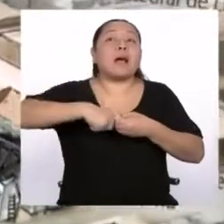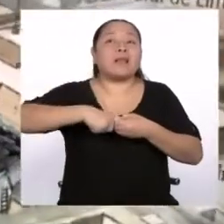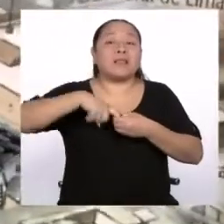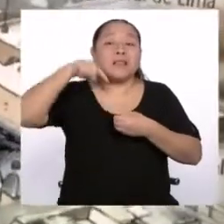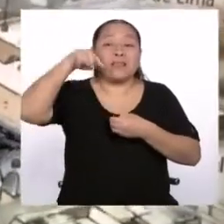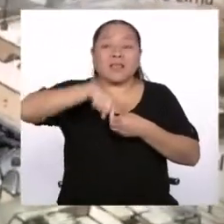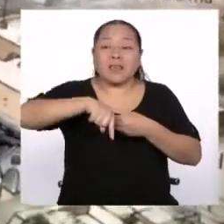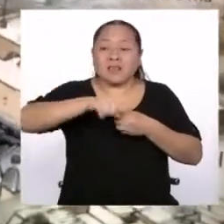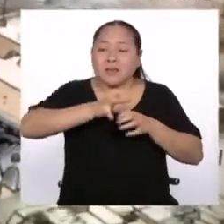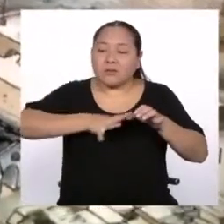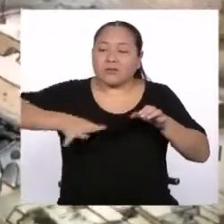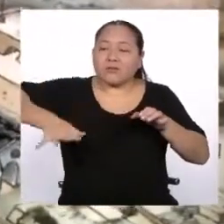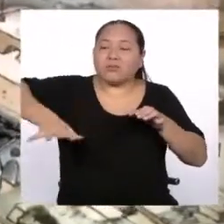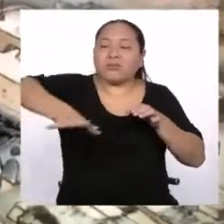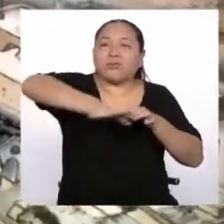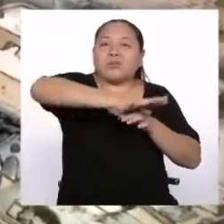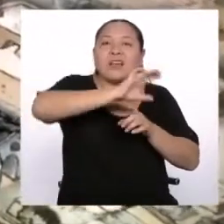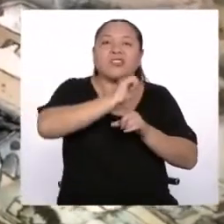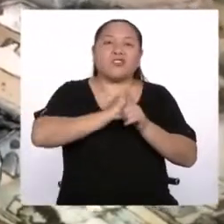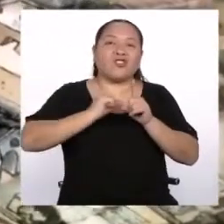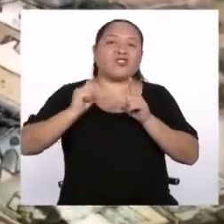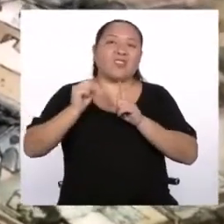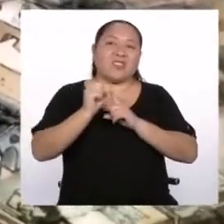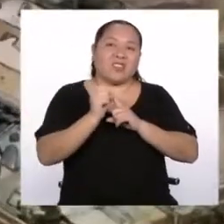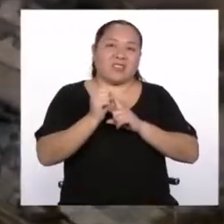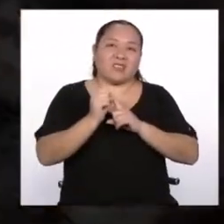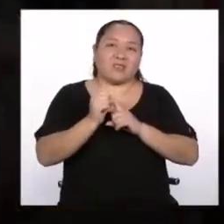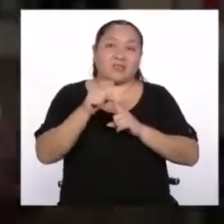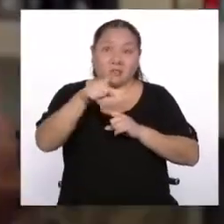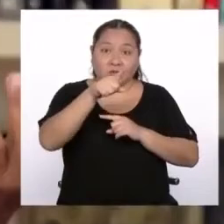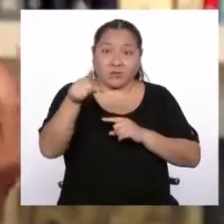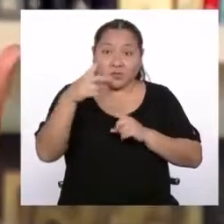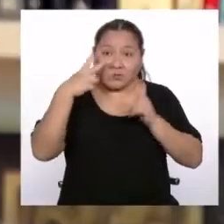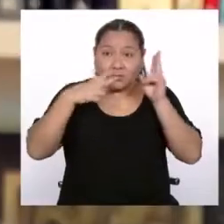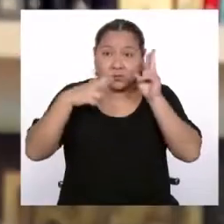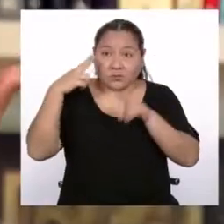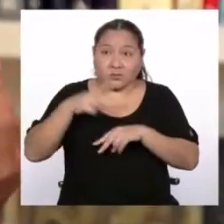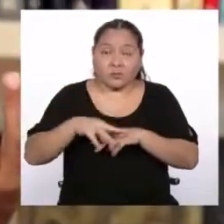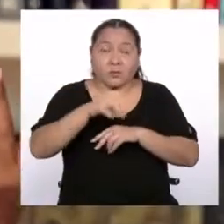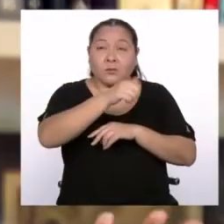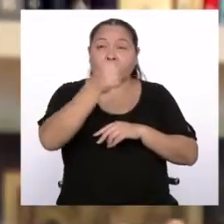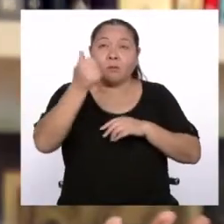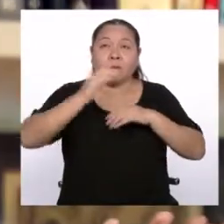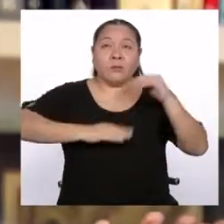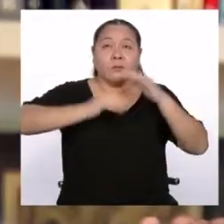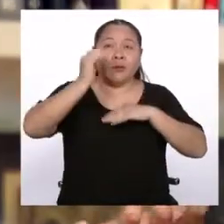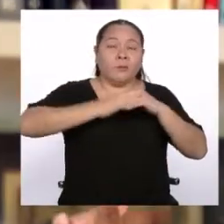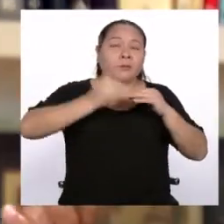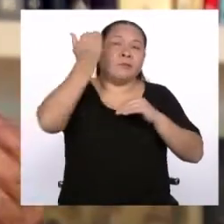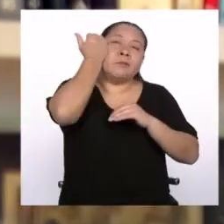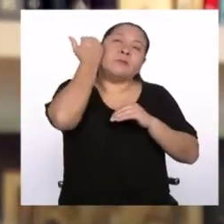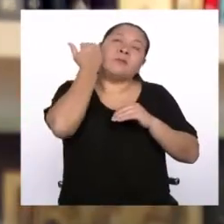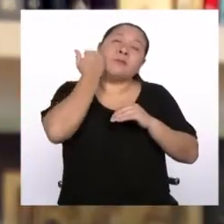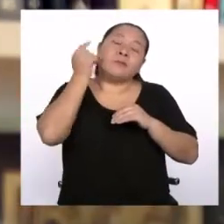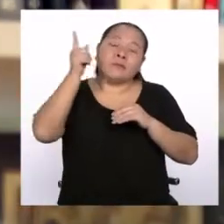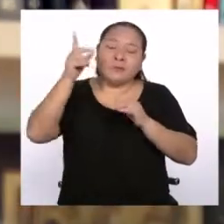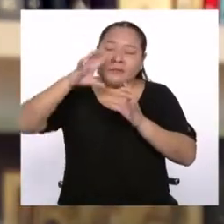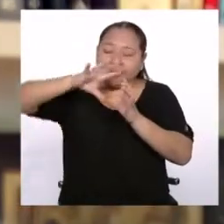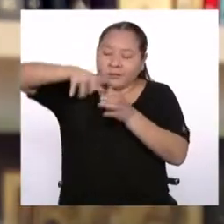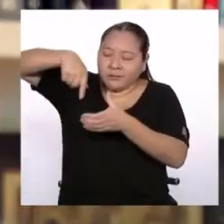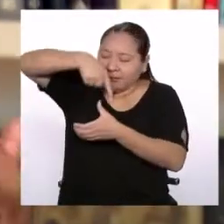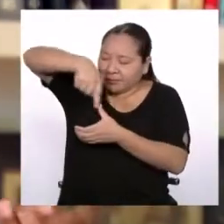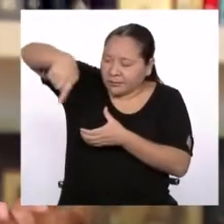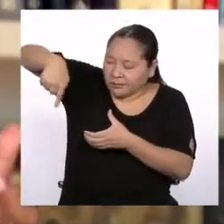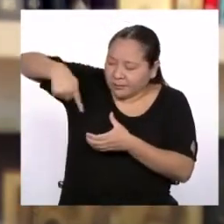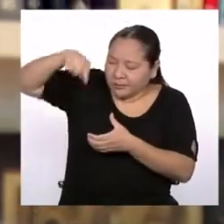ese tejido social. Porque si tú ves, por ejemplo, otras estructuras antiguas en el mundo,